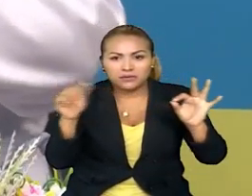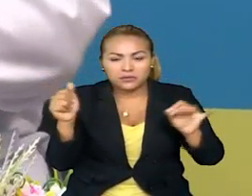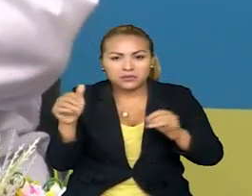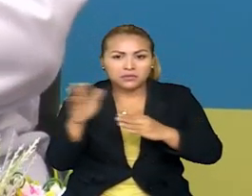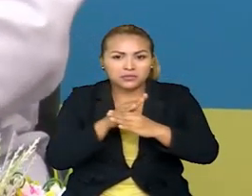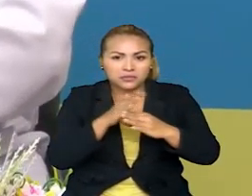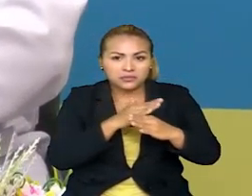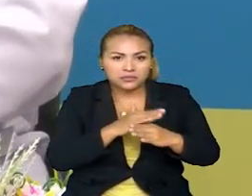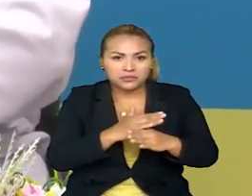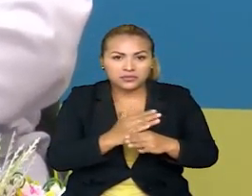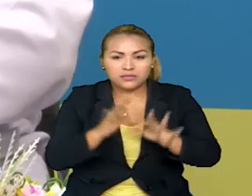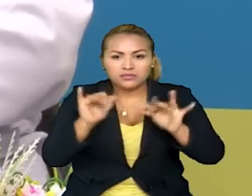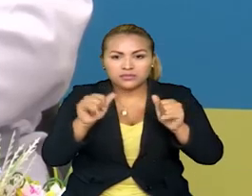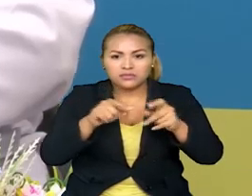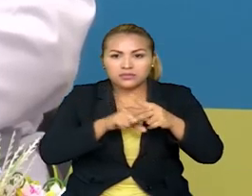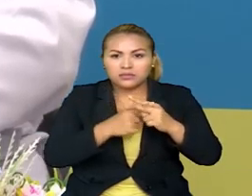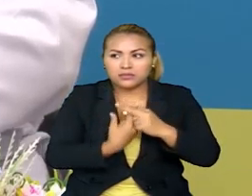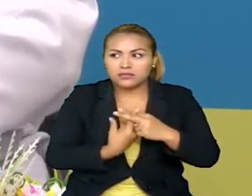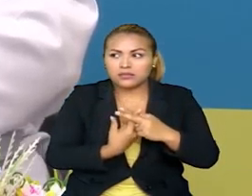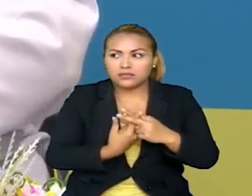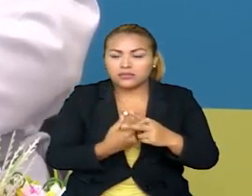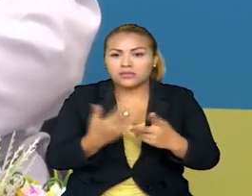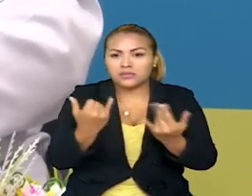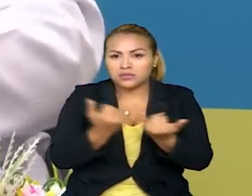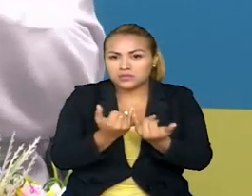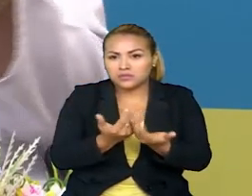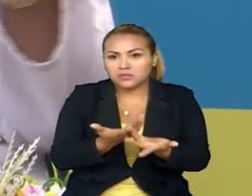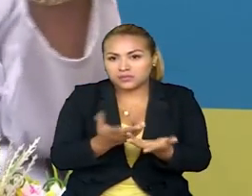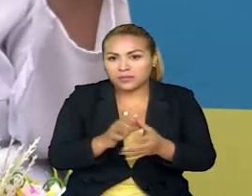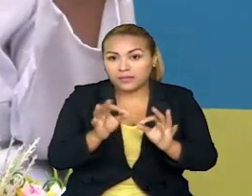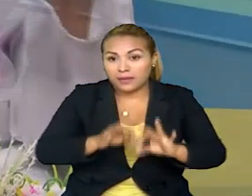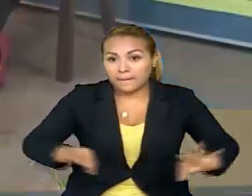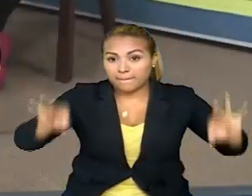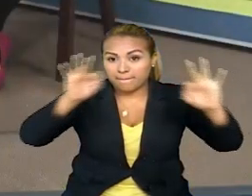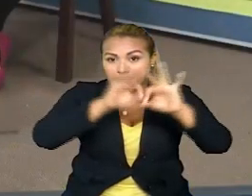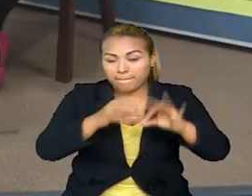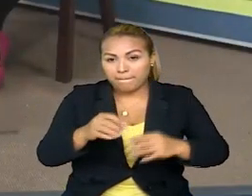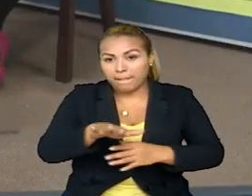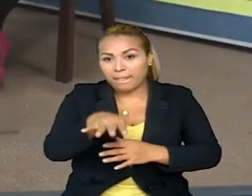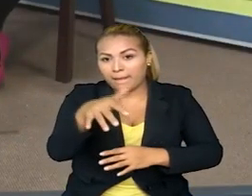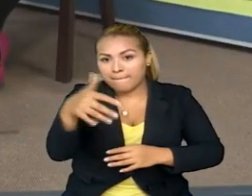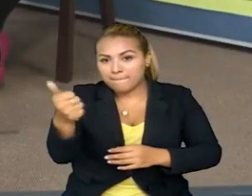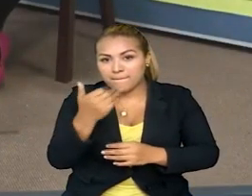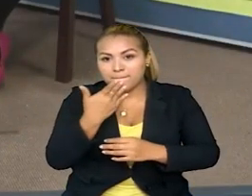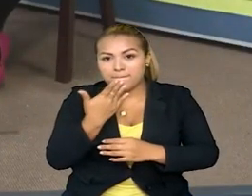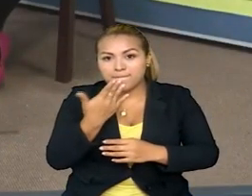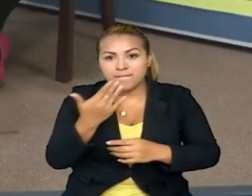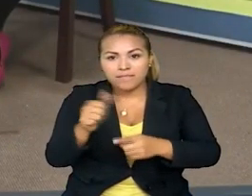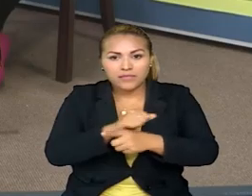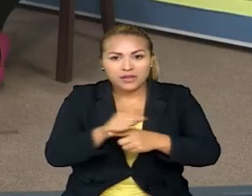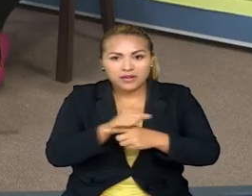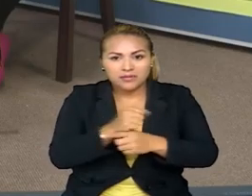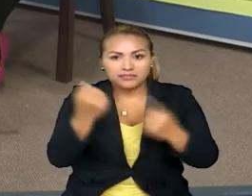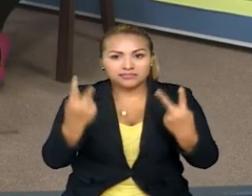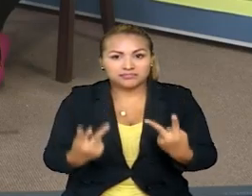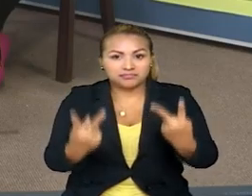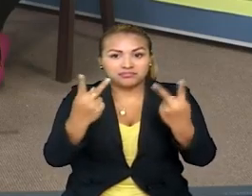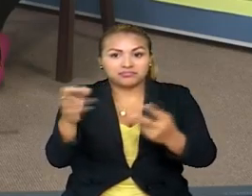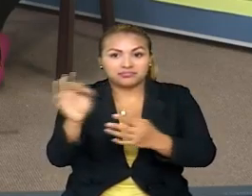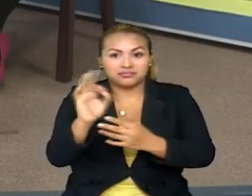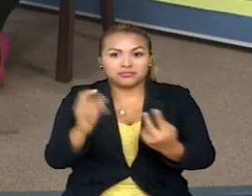que desde nuestros hogares podemos obtener nuestros propios alimentos otra buena práctica el doctorado para vivir como lo día